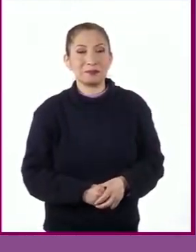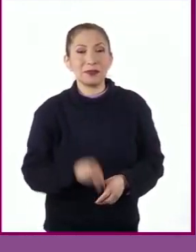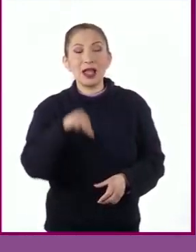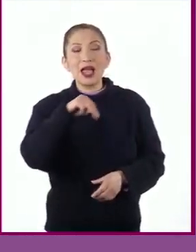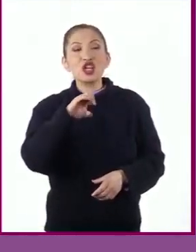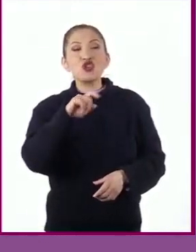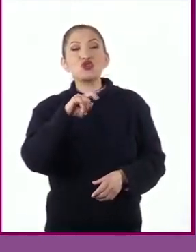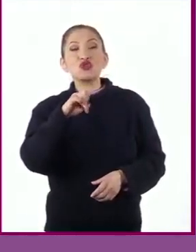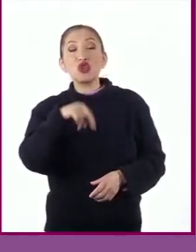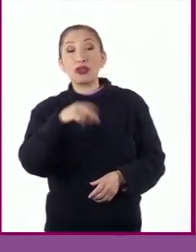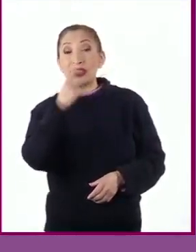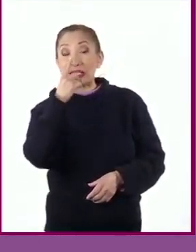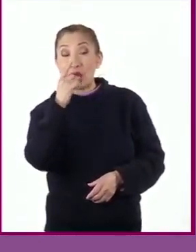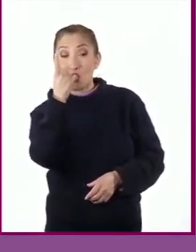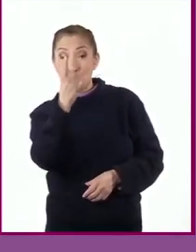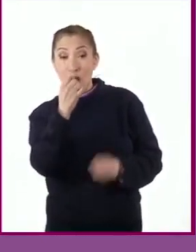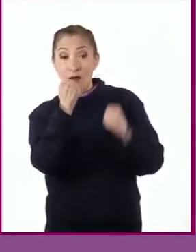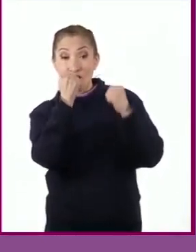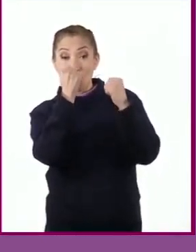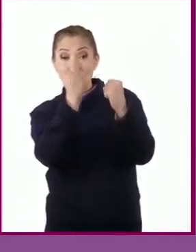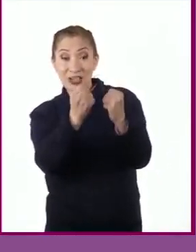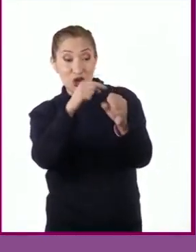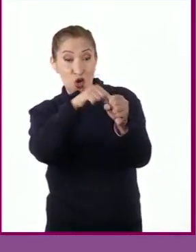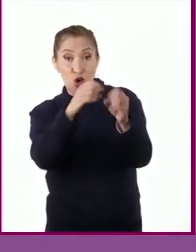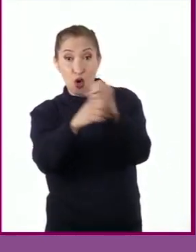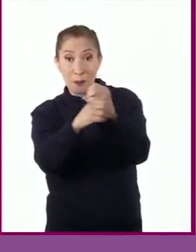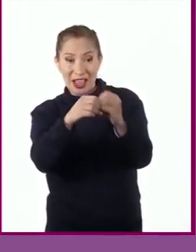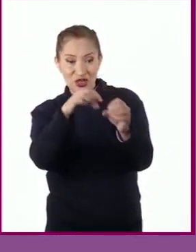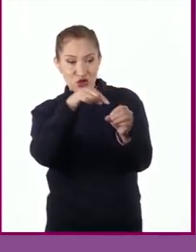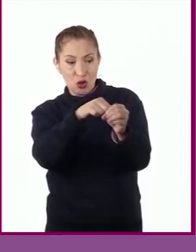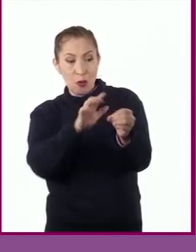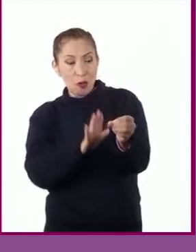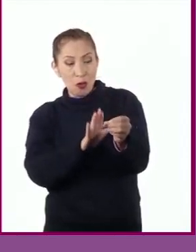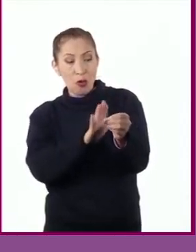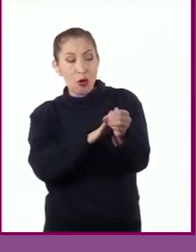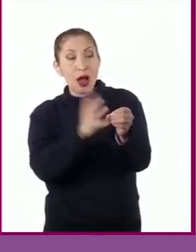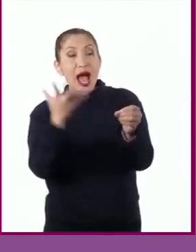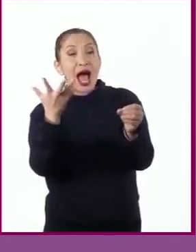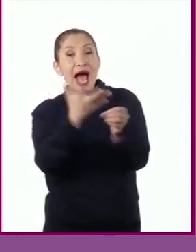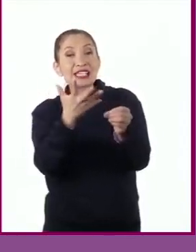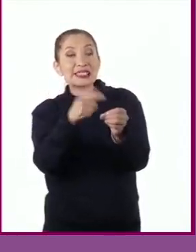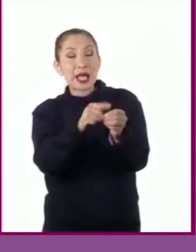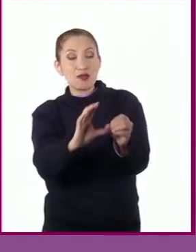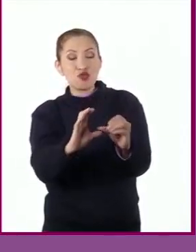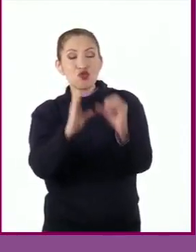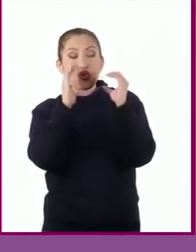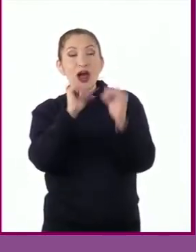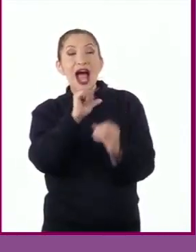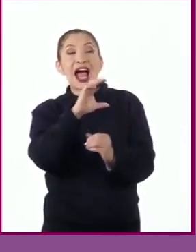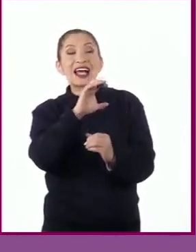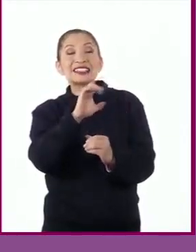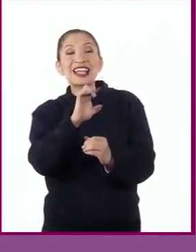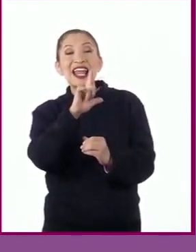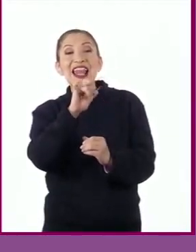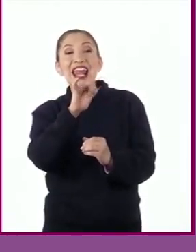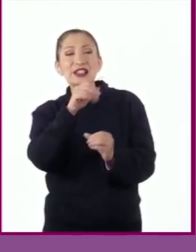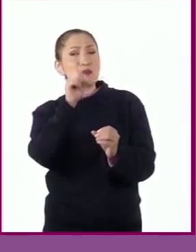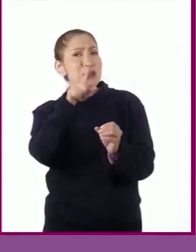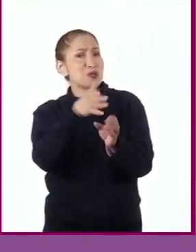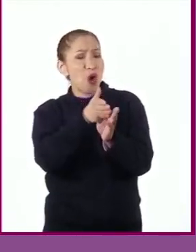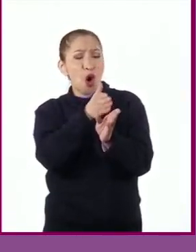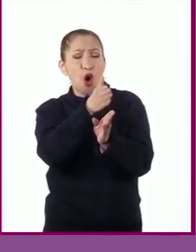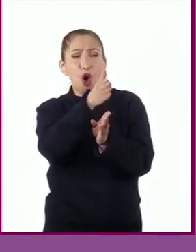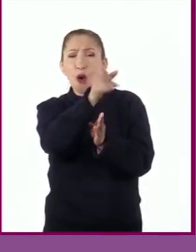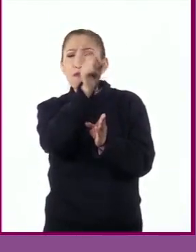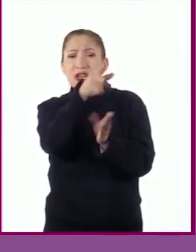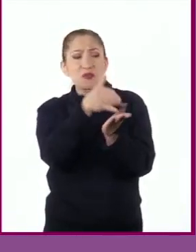Newton encontró que si una fuerza actúa sobre un cuerpo, ésta le producirá una aceleración en la misma dirección y